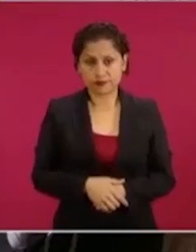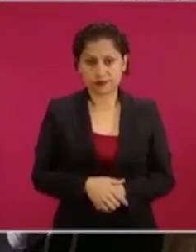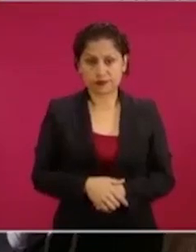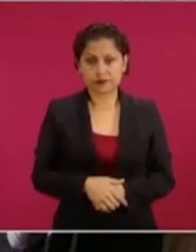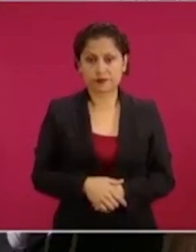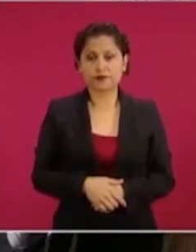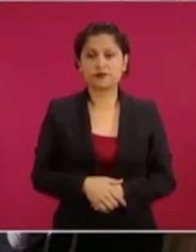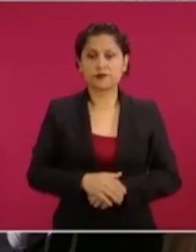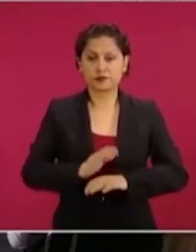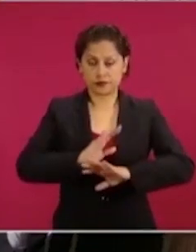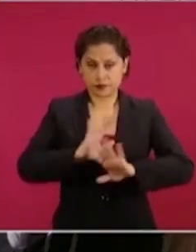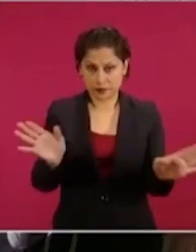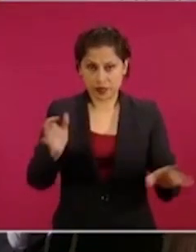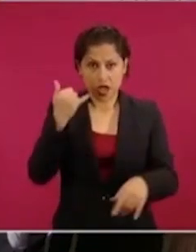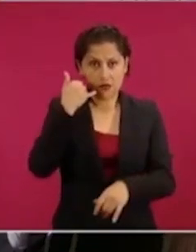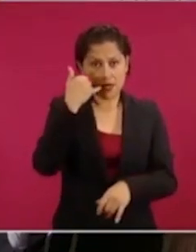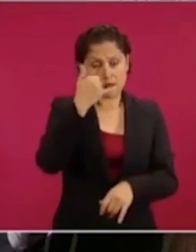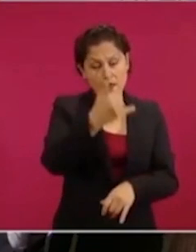se han aprobado